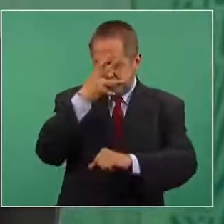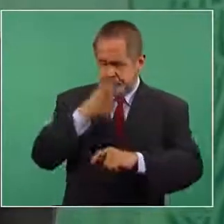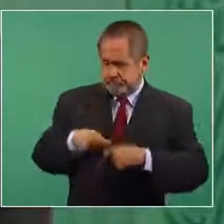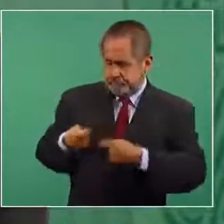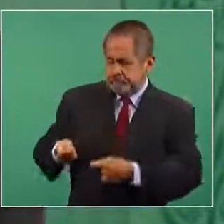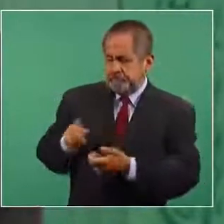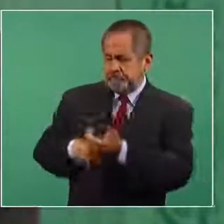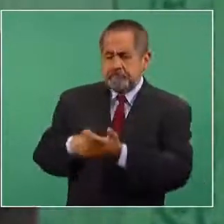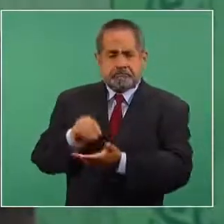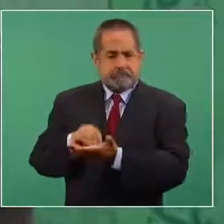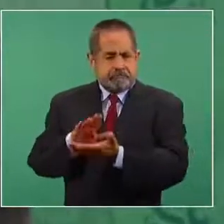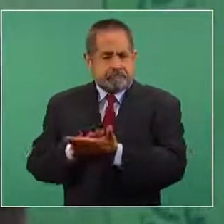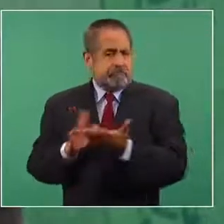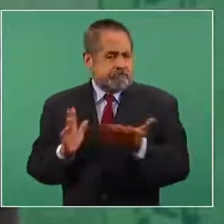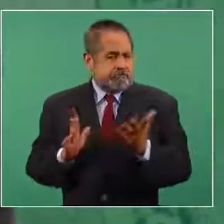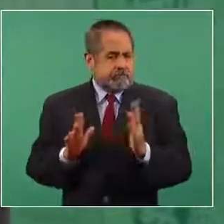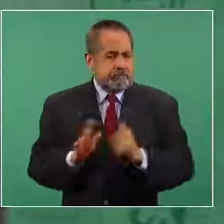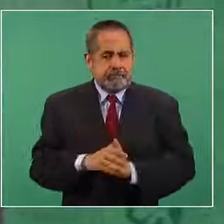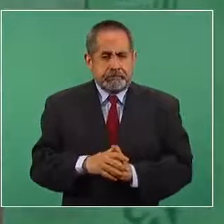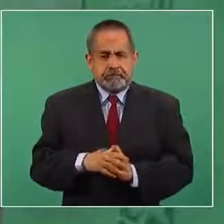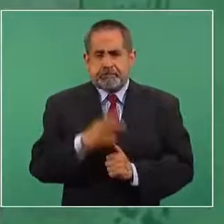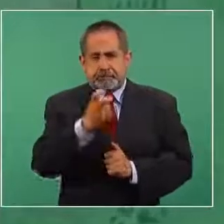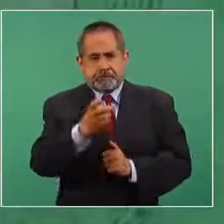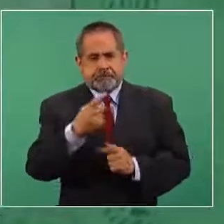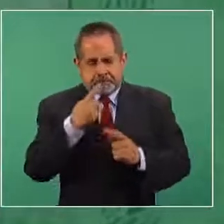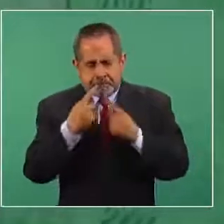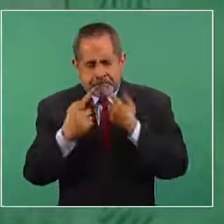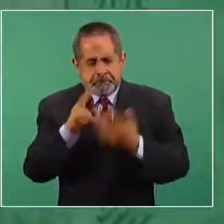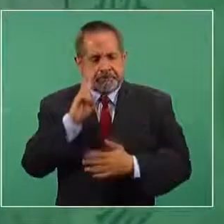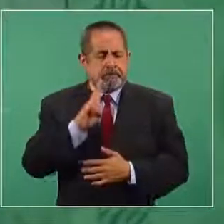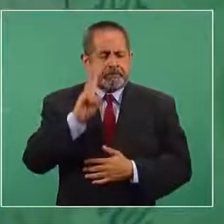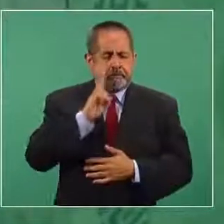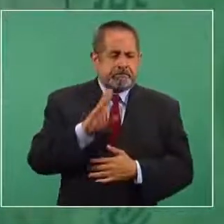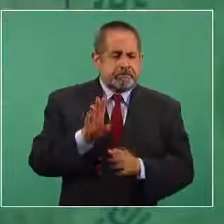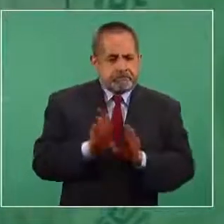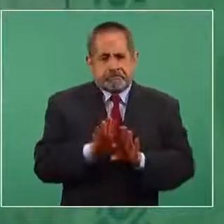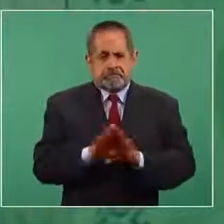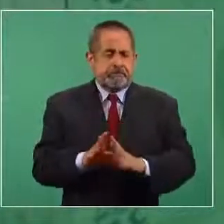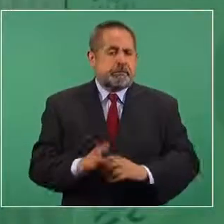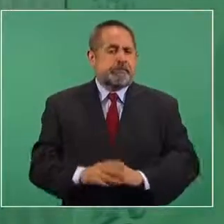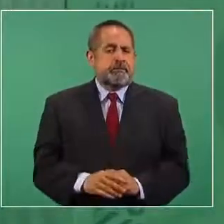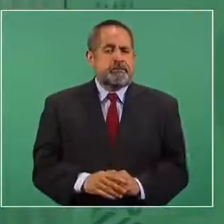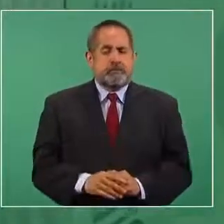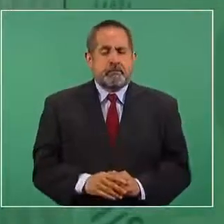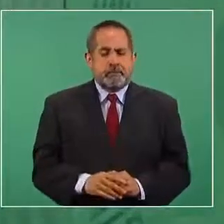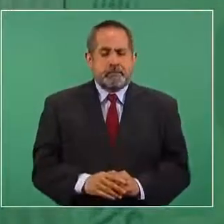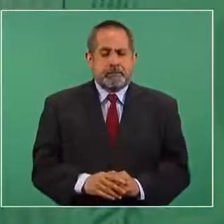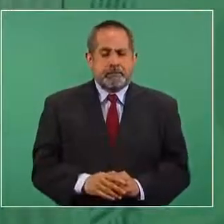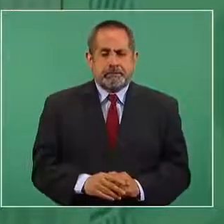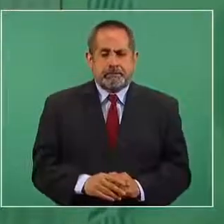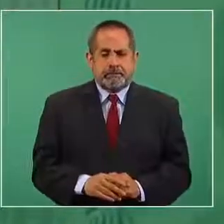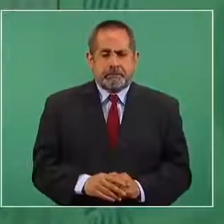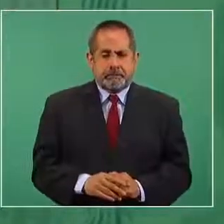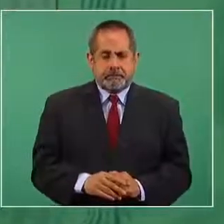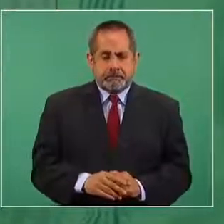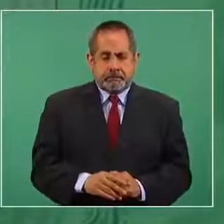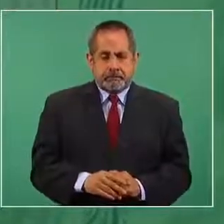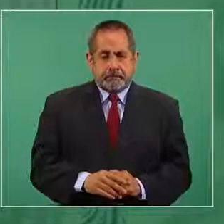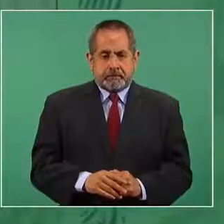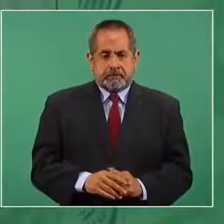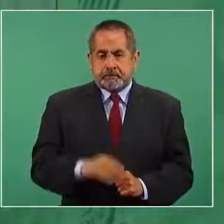y se va a analizar. Desde luego